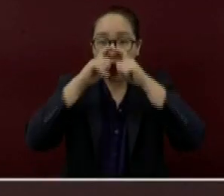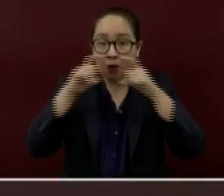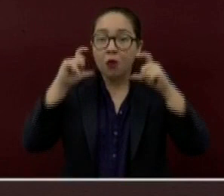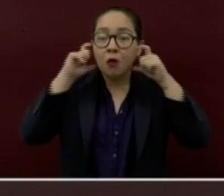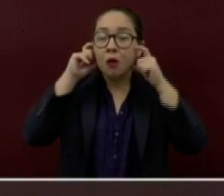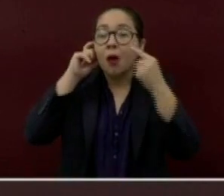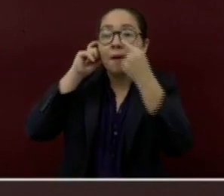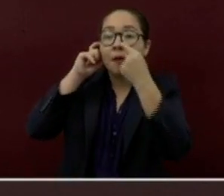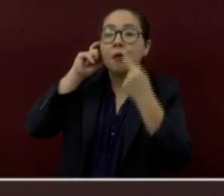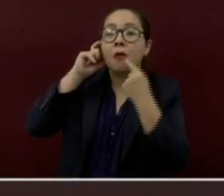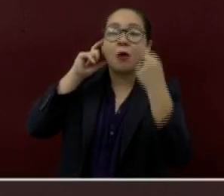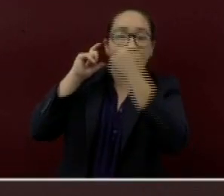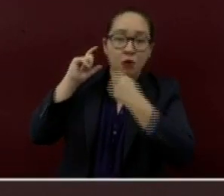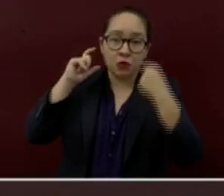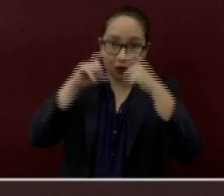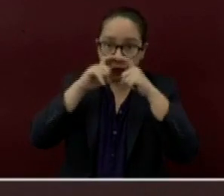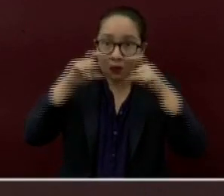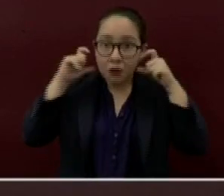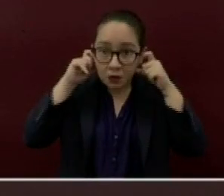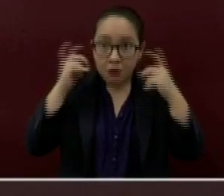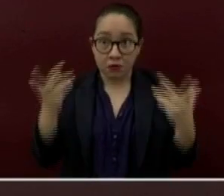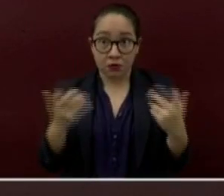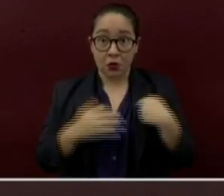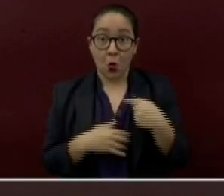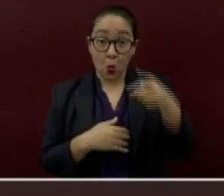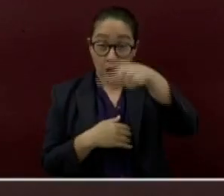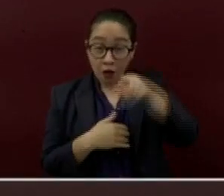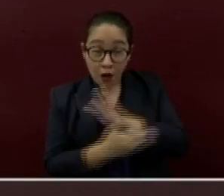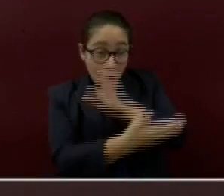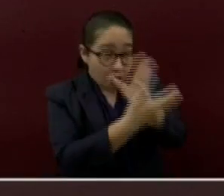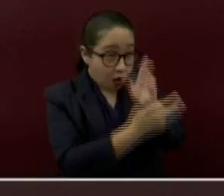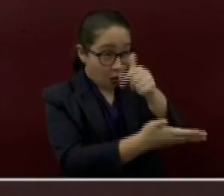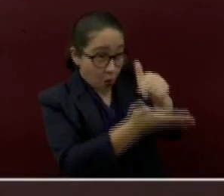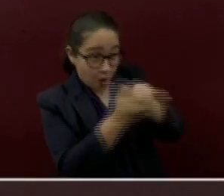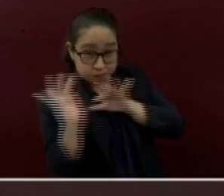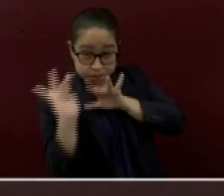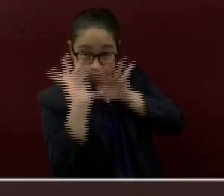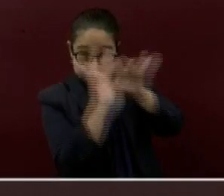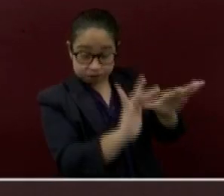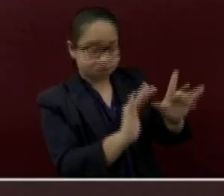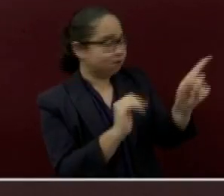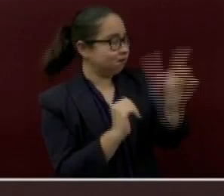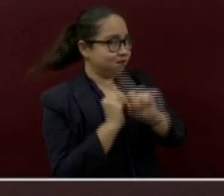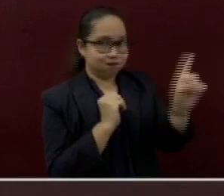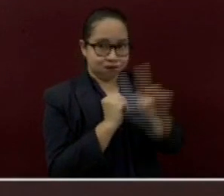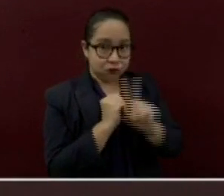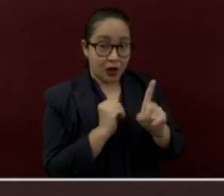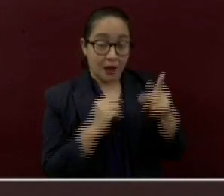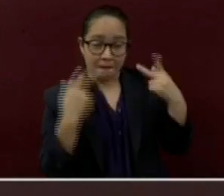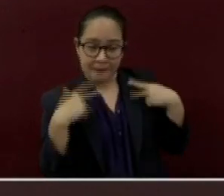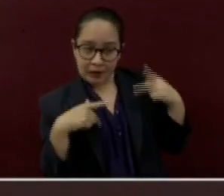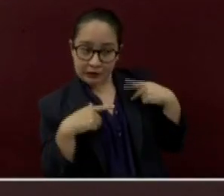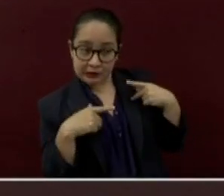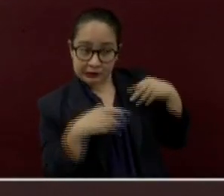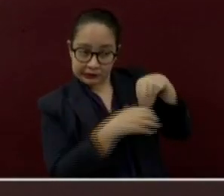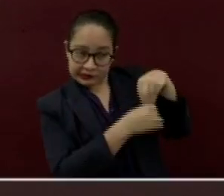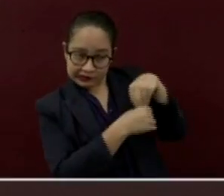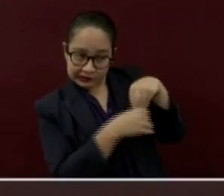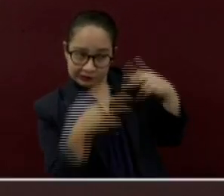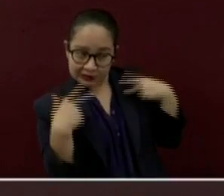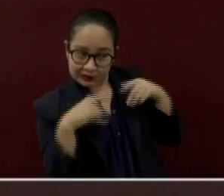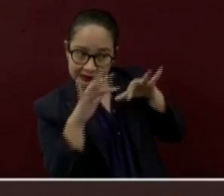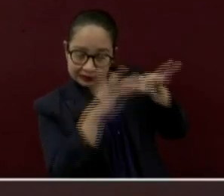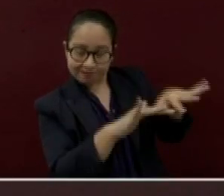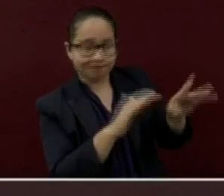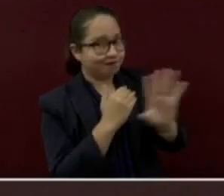nariz y boca no frecuente en lugares concurridos o eventos donde asistan un gran número de